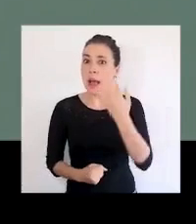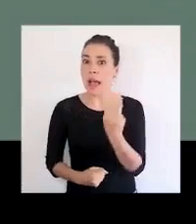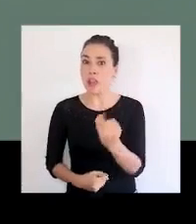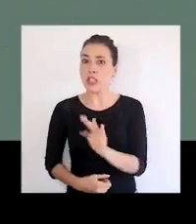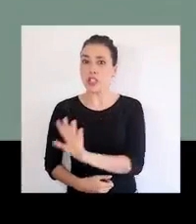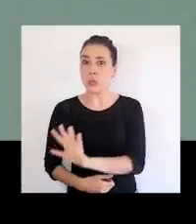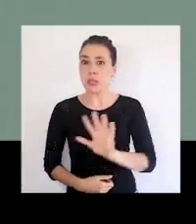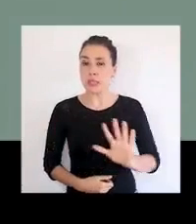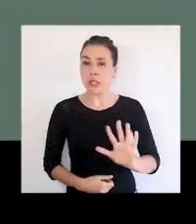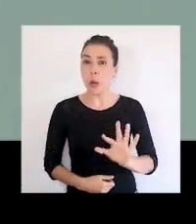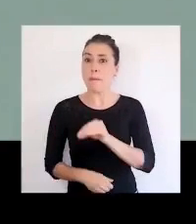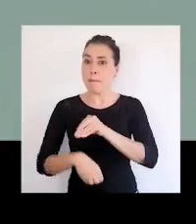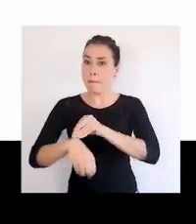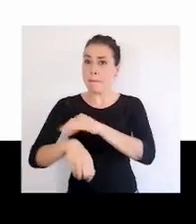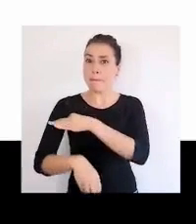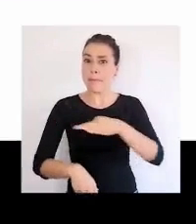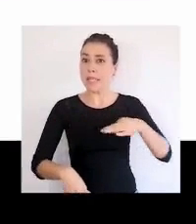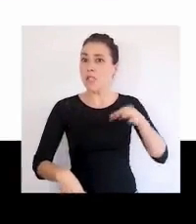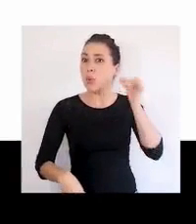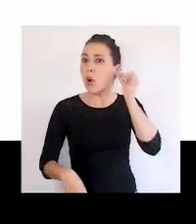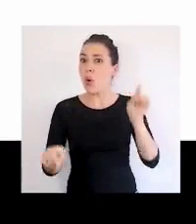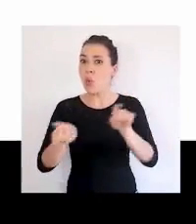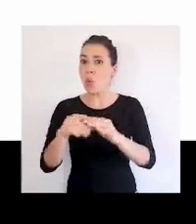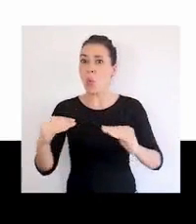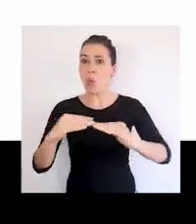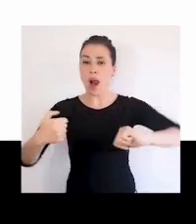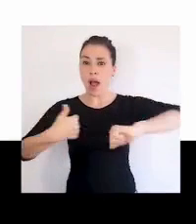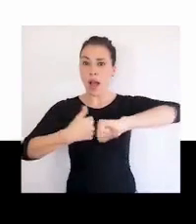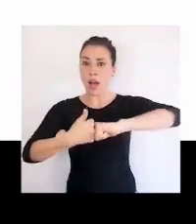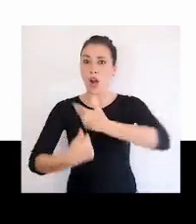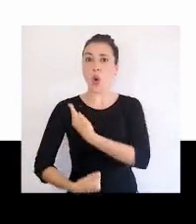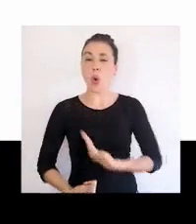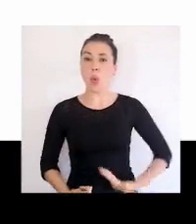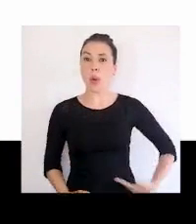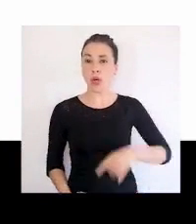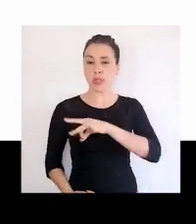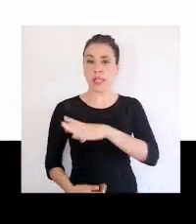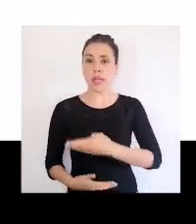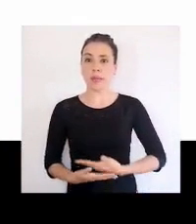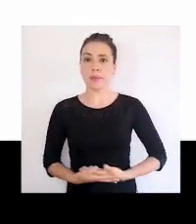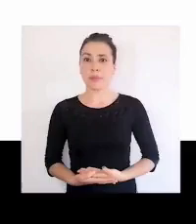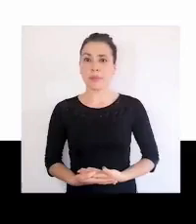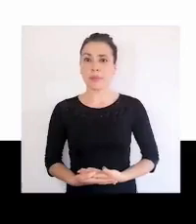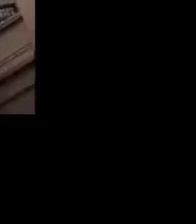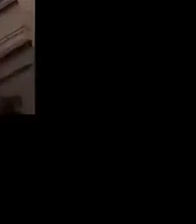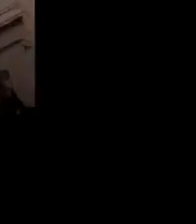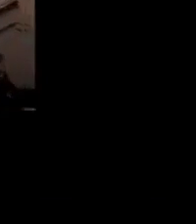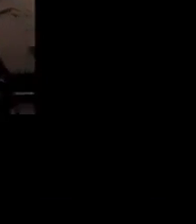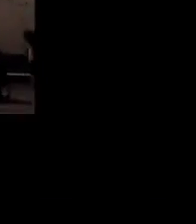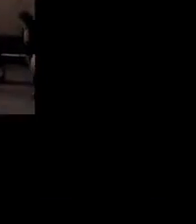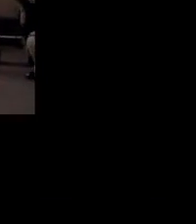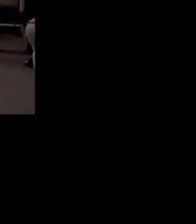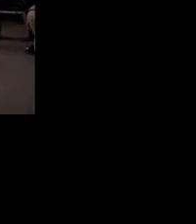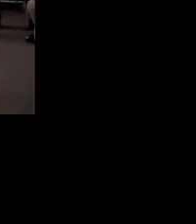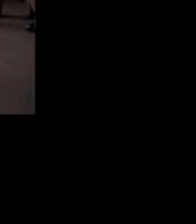ayuda, llama al 1455, Ministerio de la Mujer y la Equidad de Género, Gobierno de Chile.